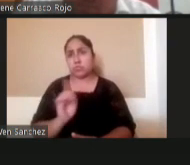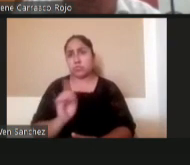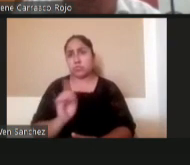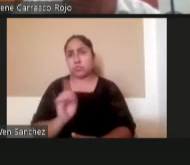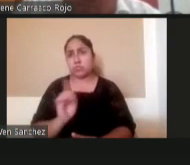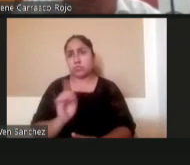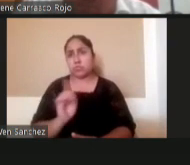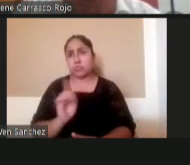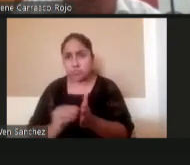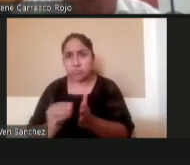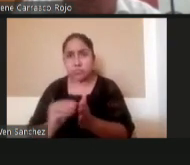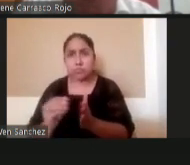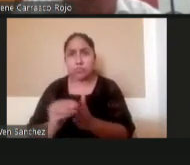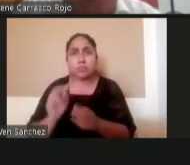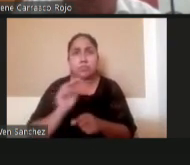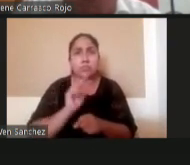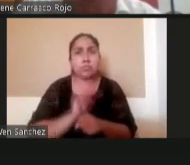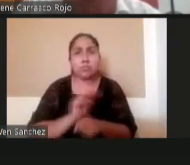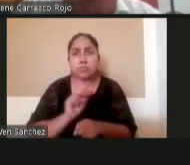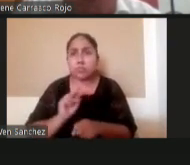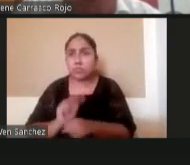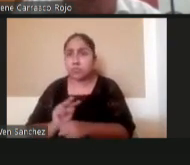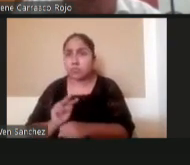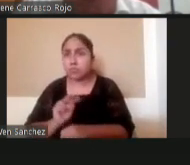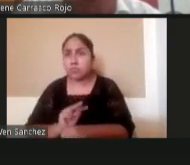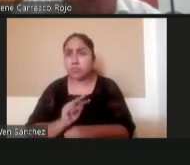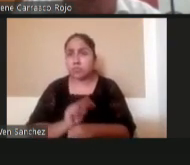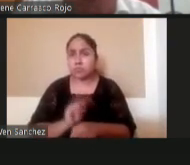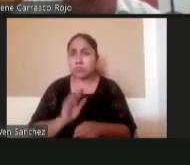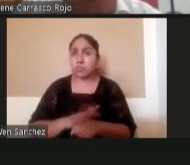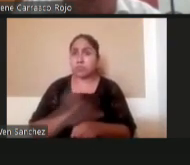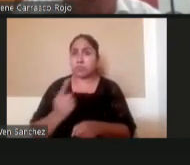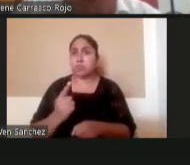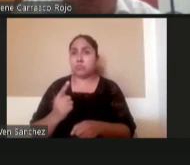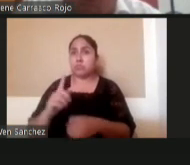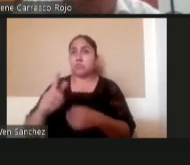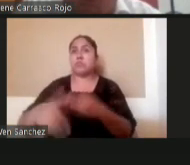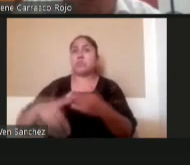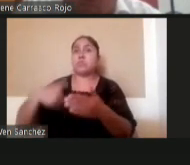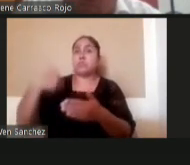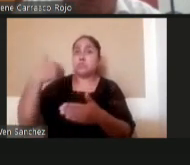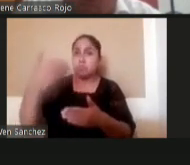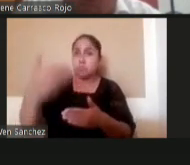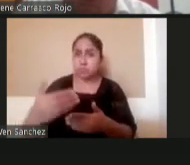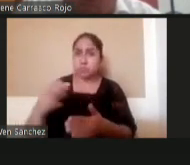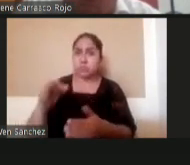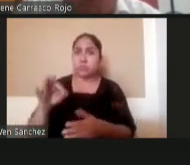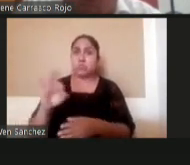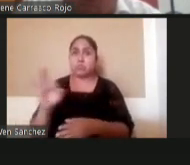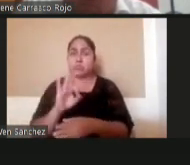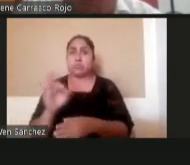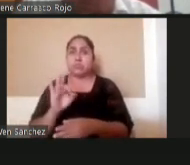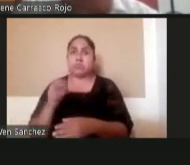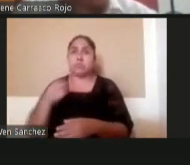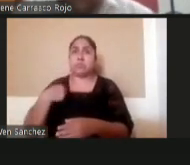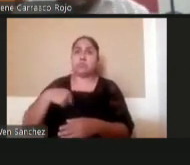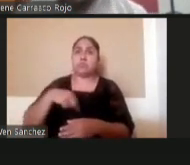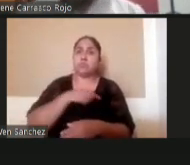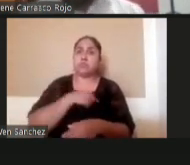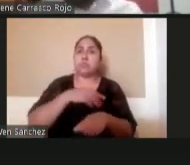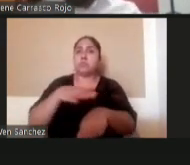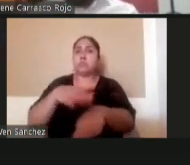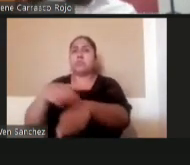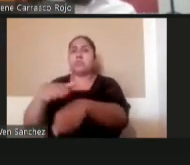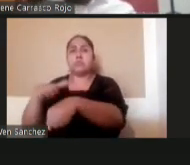nos podría corresponder la nueva licitación del servicio. Y creo que tenemos que buscar nuevas alternativas, tenemos que tal vez